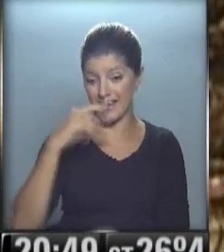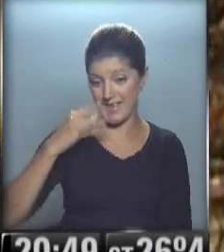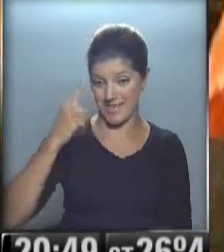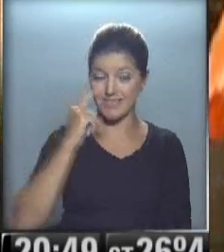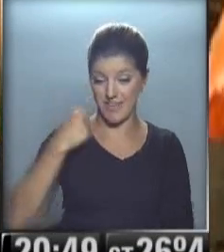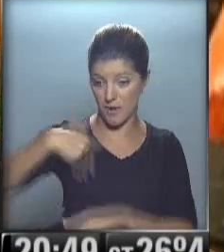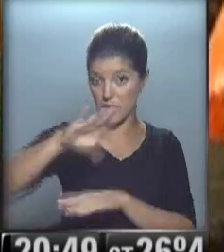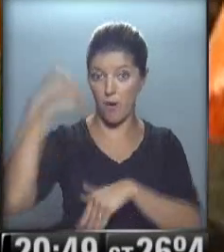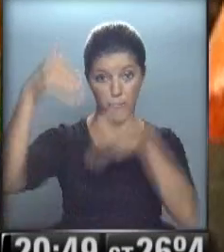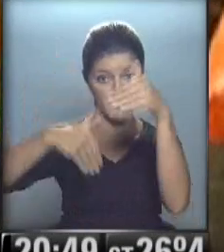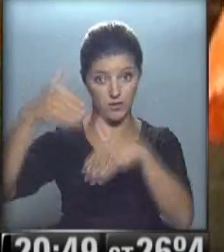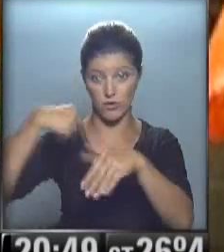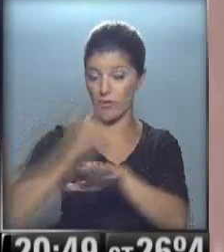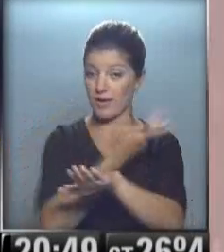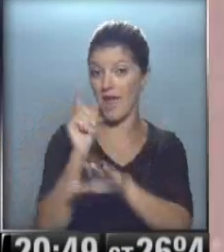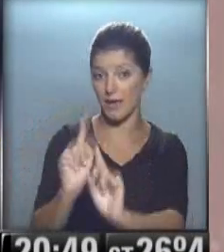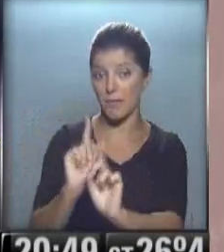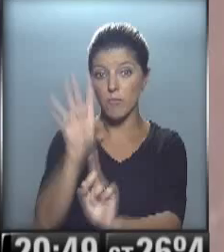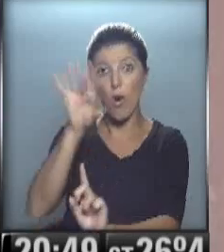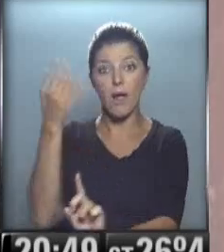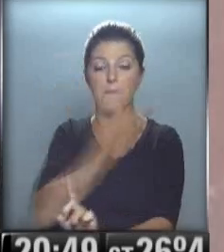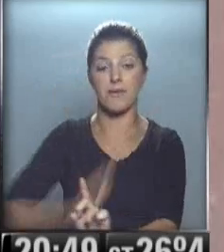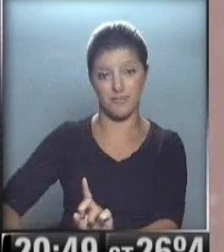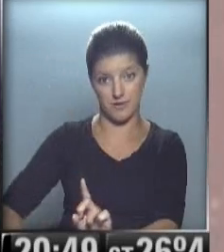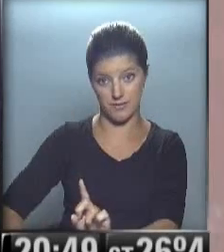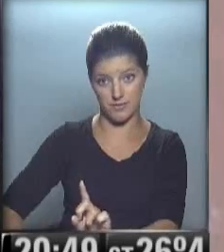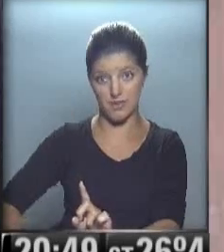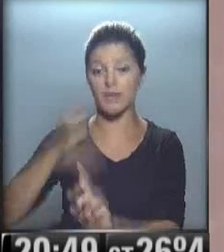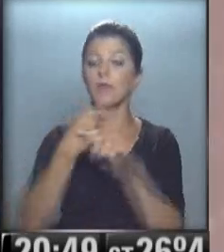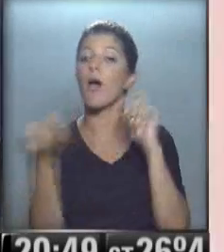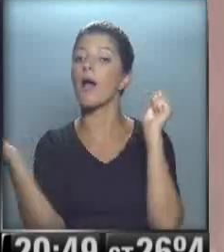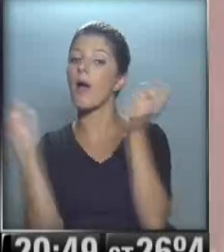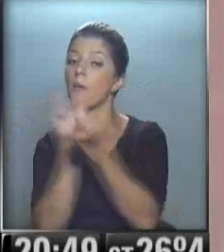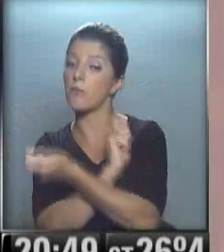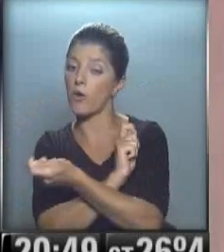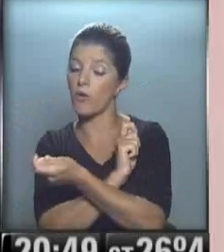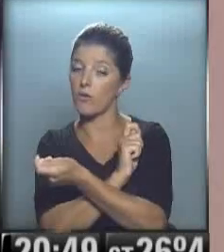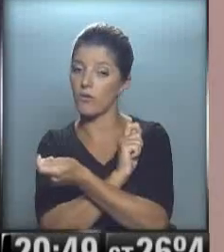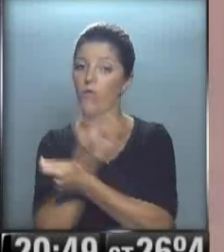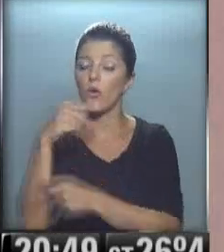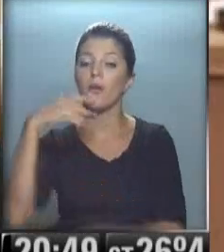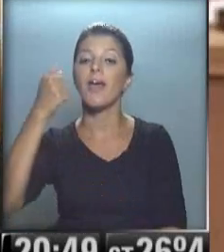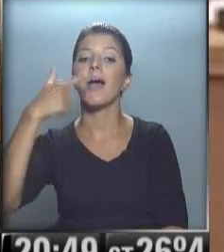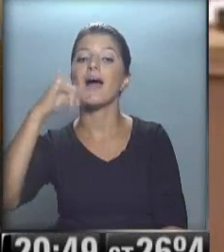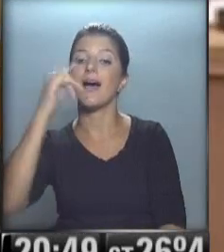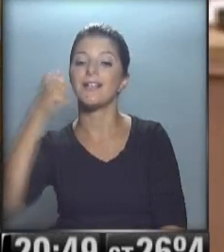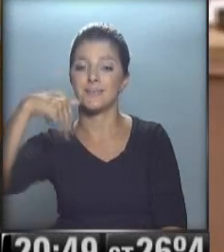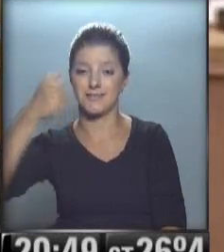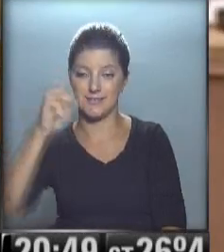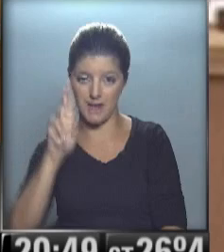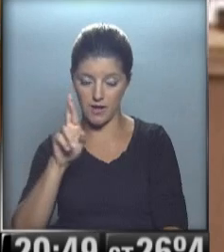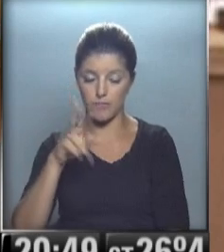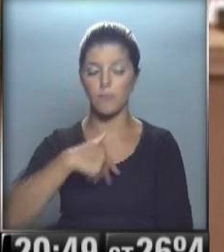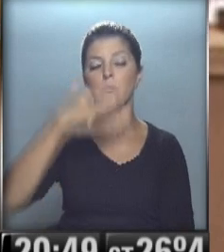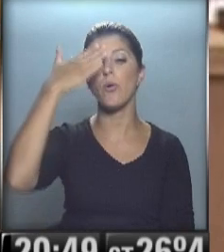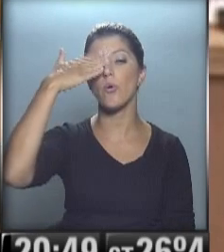elecciones generales en las que se elegiría al presidente que iba a sustituir al conservador José María Aznar. Finalmente,